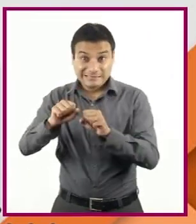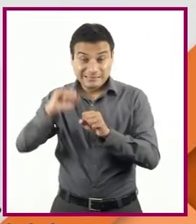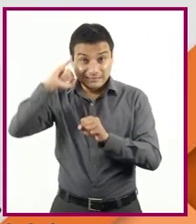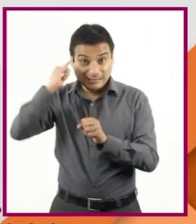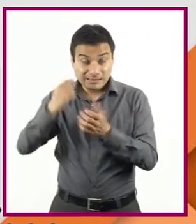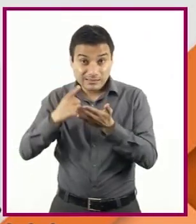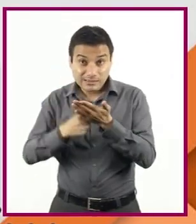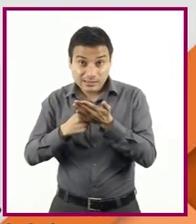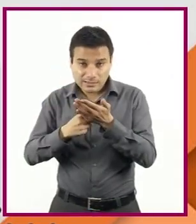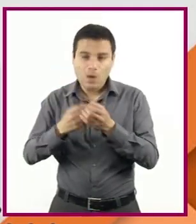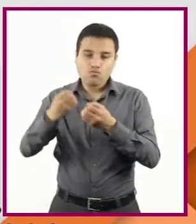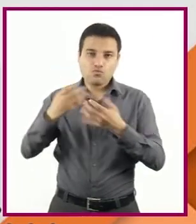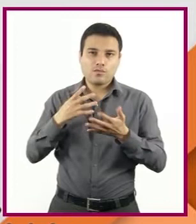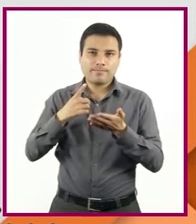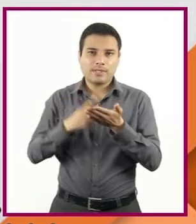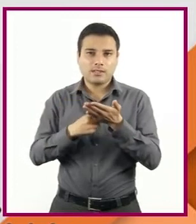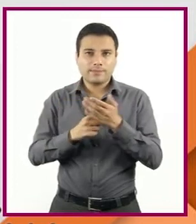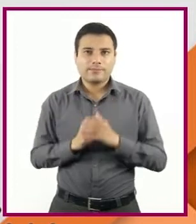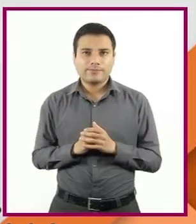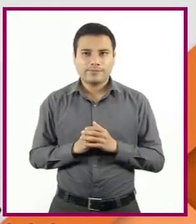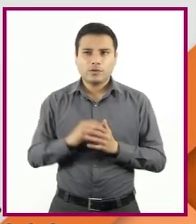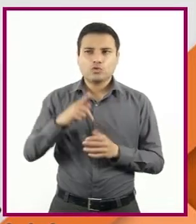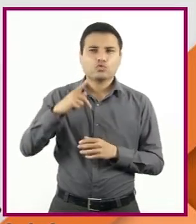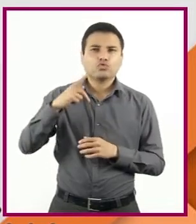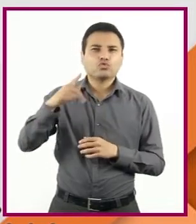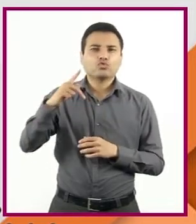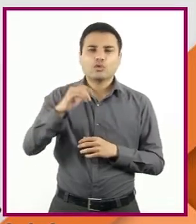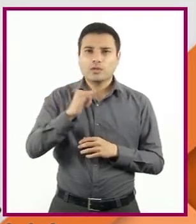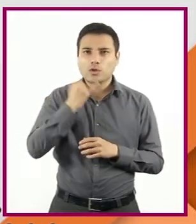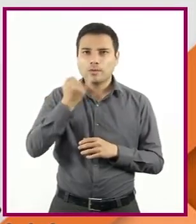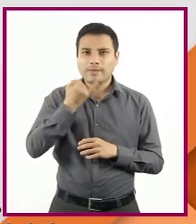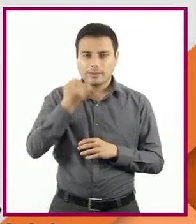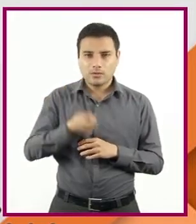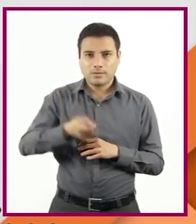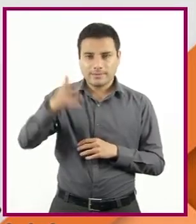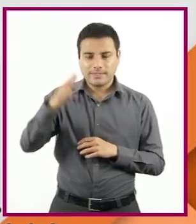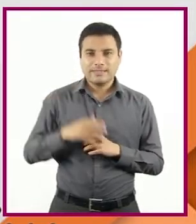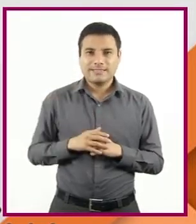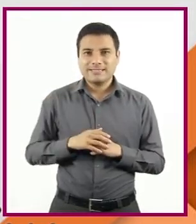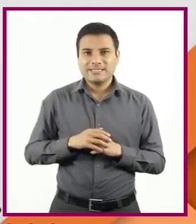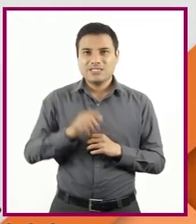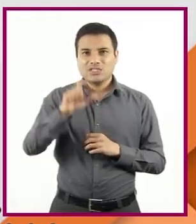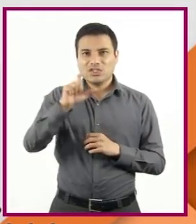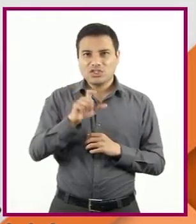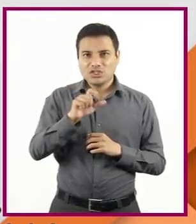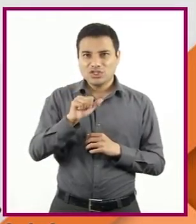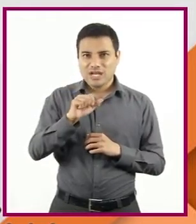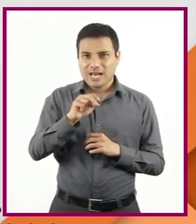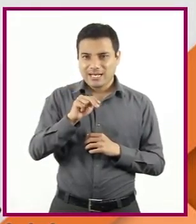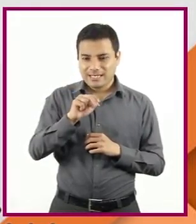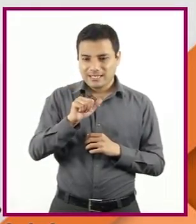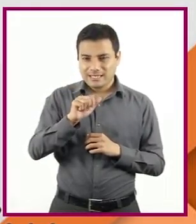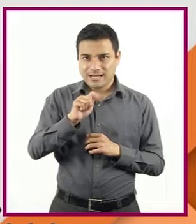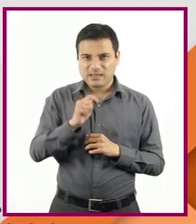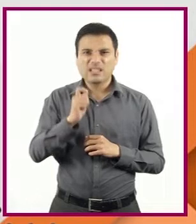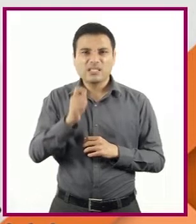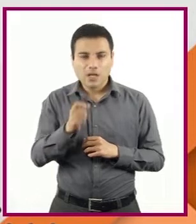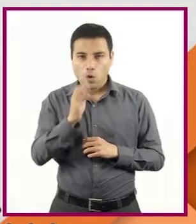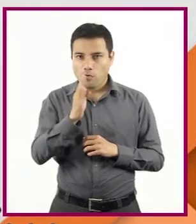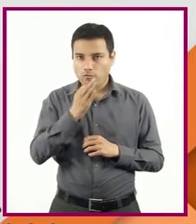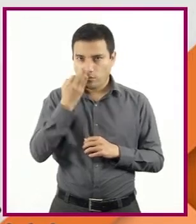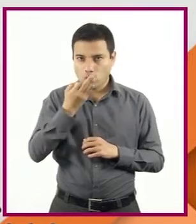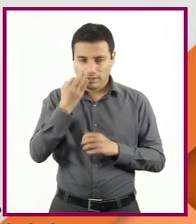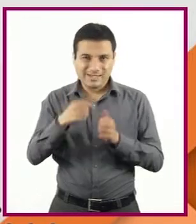idioma totonaco, vainilla se dice xanat, que significa flor recóndita. Entre los